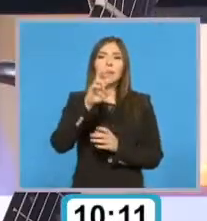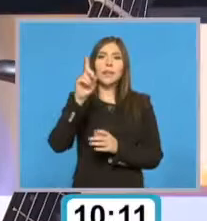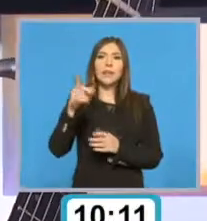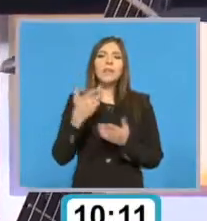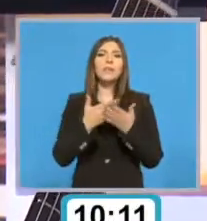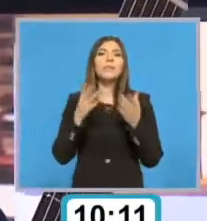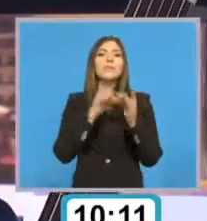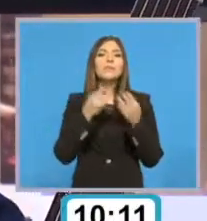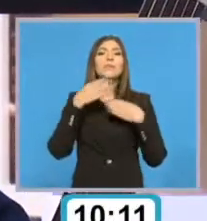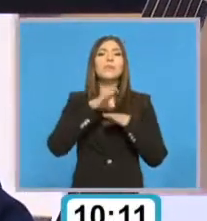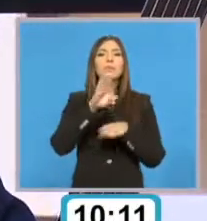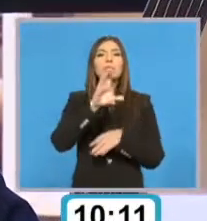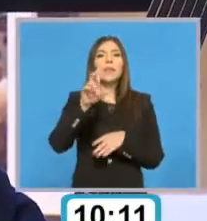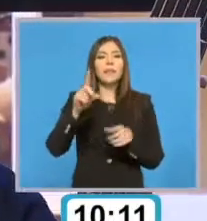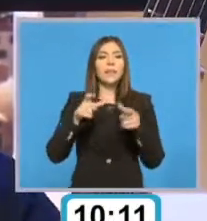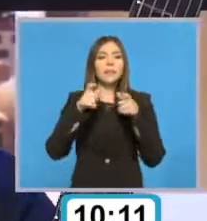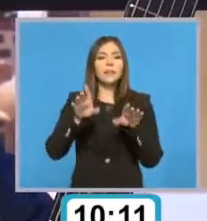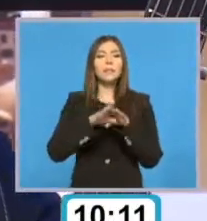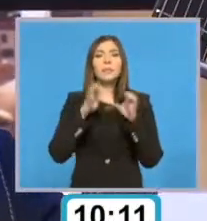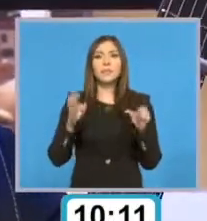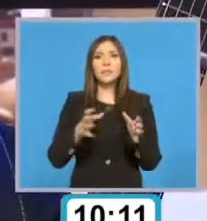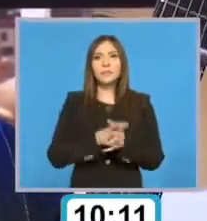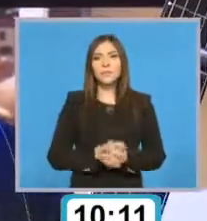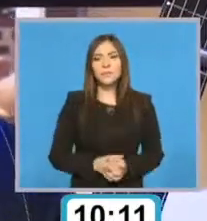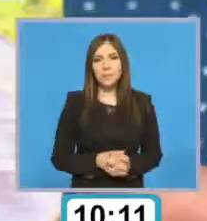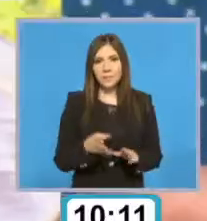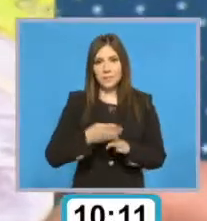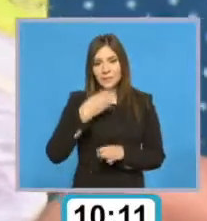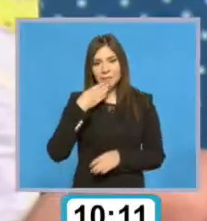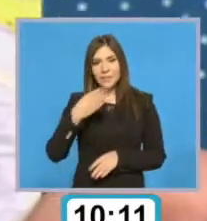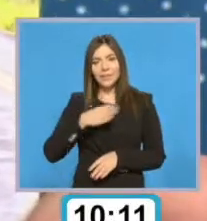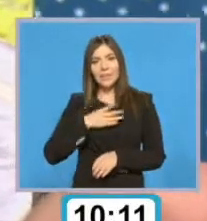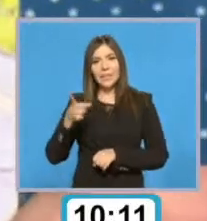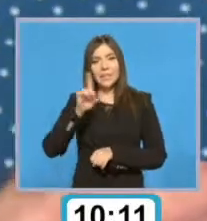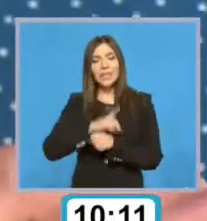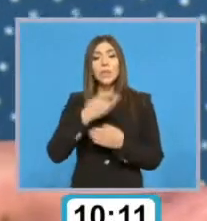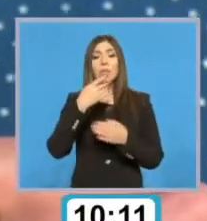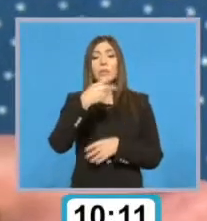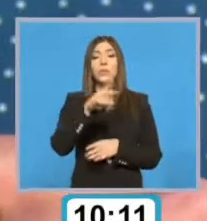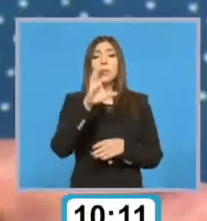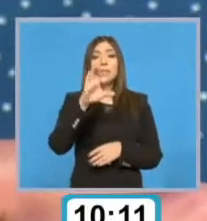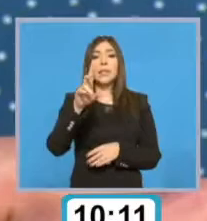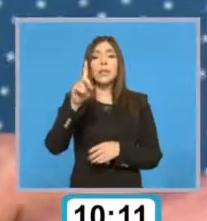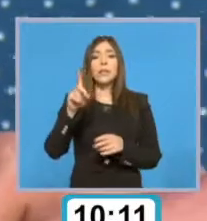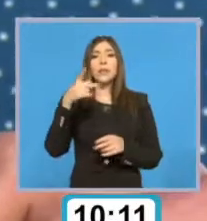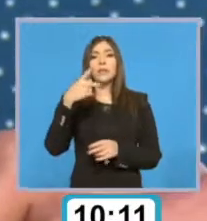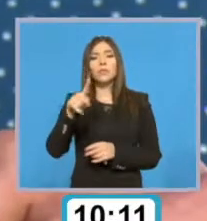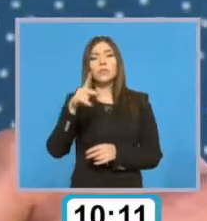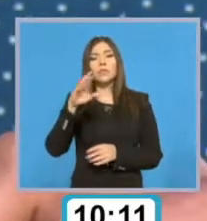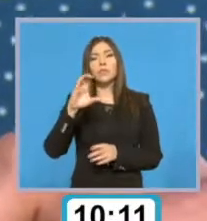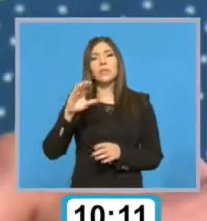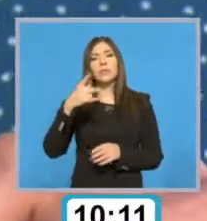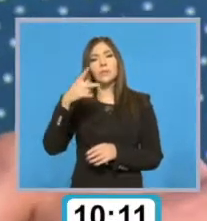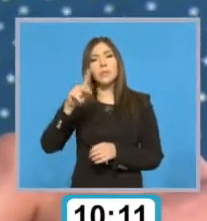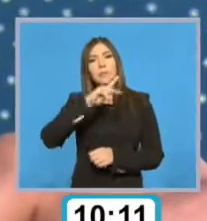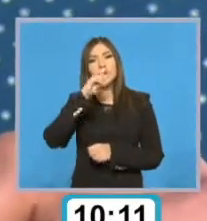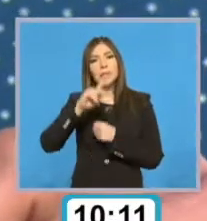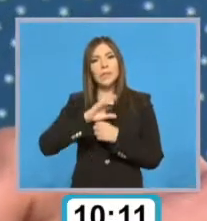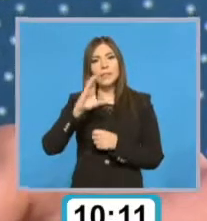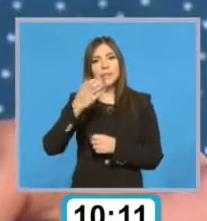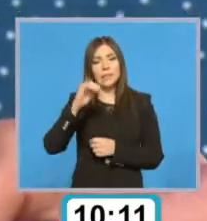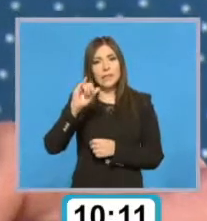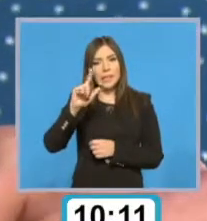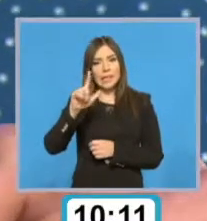material discográfico, ¿cómo estás? Muy bien, muy buenos días. Bueno, un disco chileno que lo grabamos en Estados Unidos, tiene algunas raíces también de